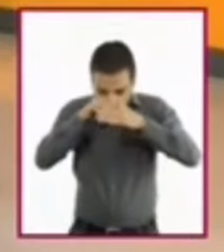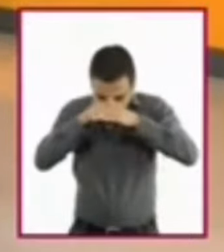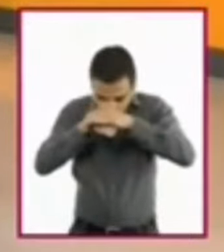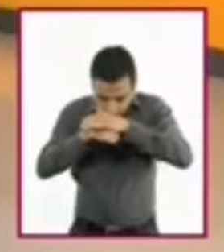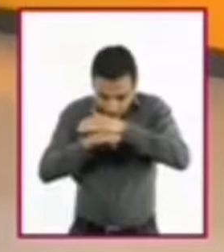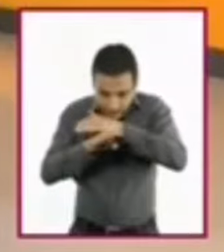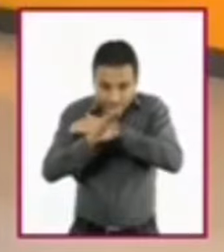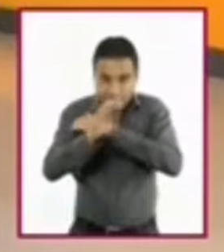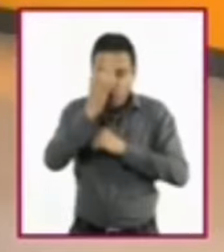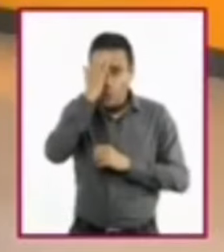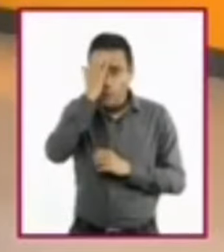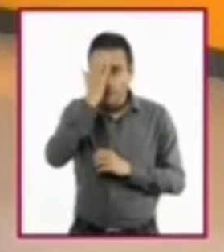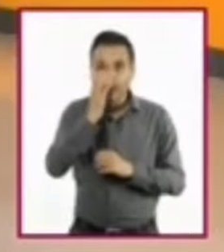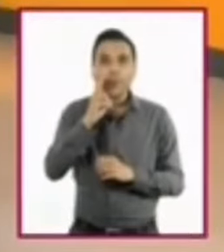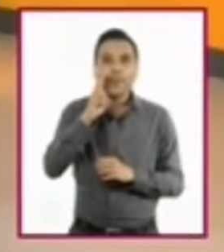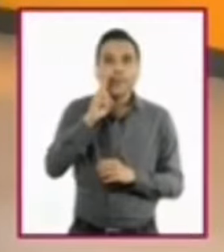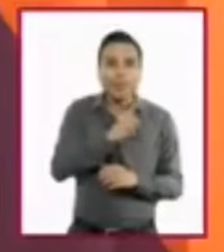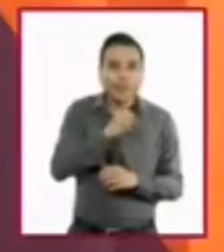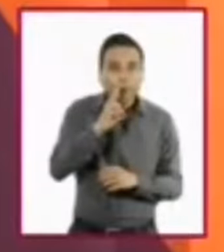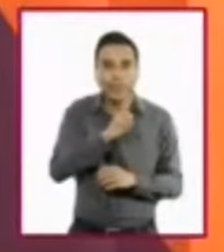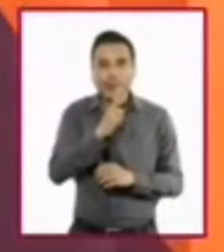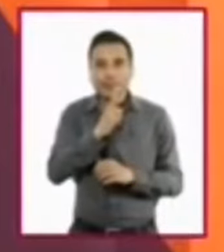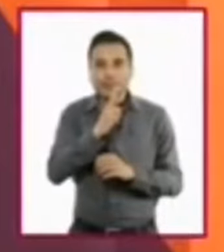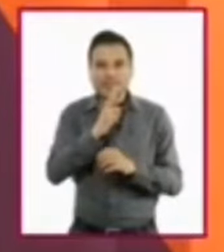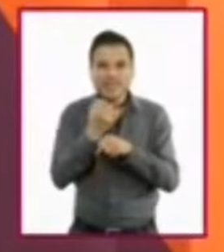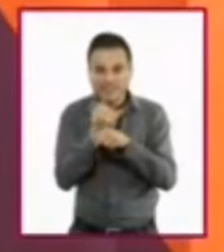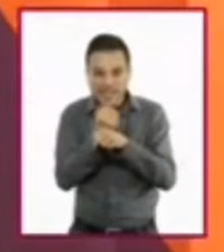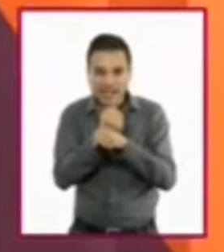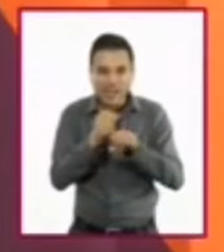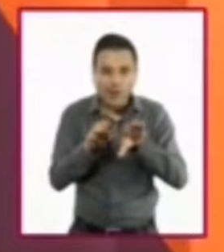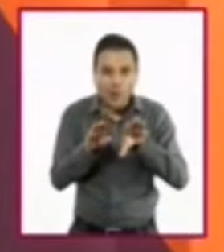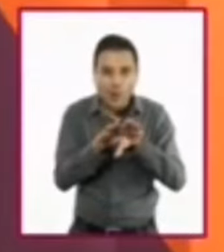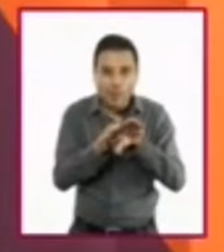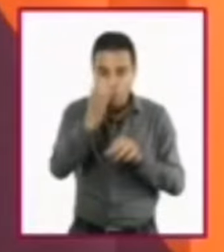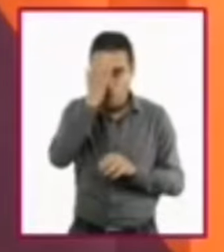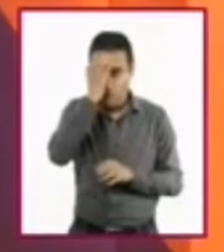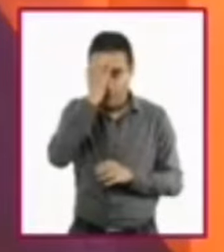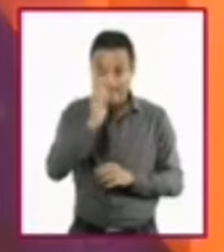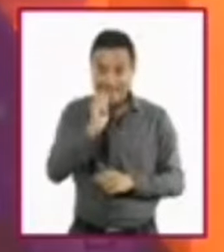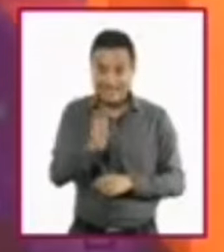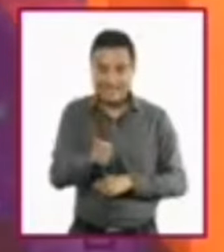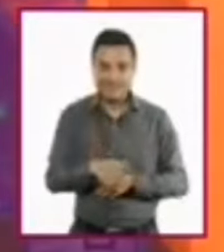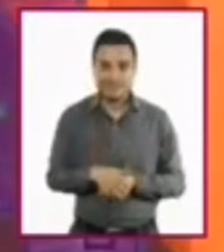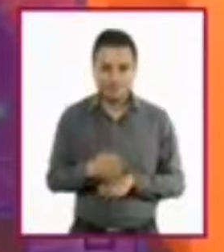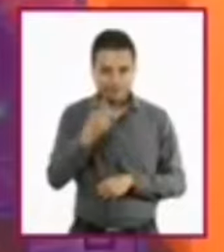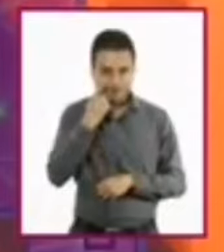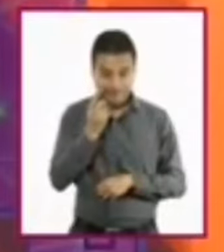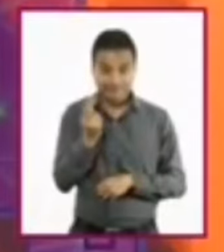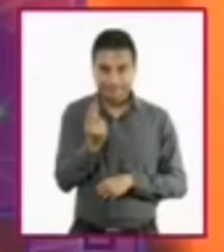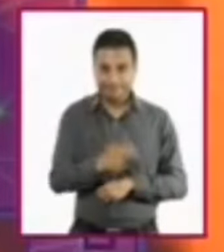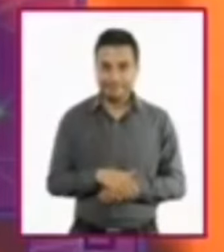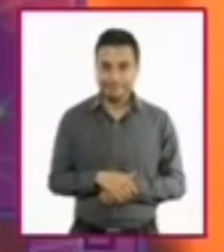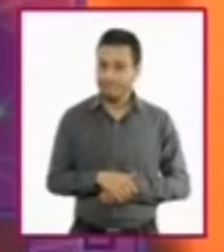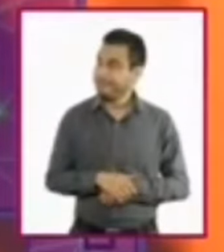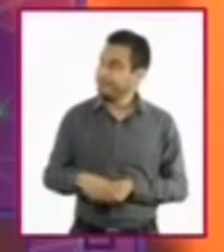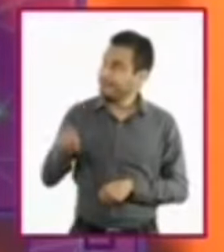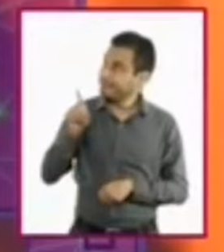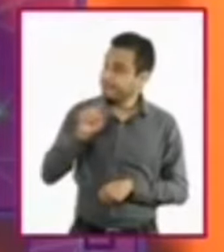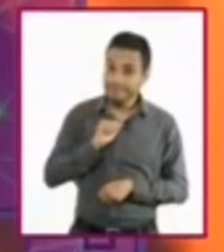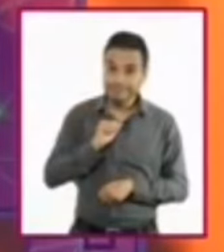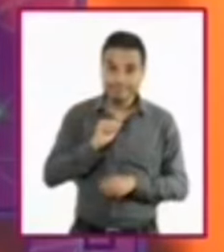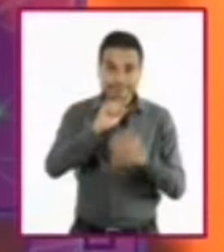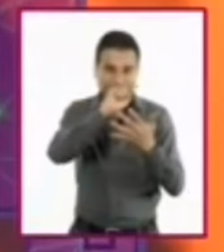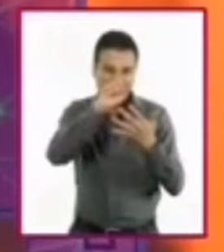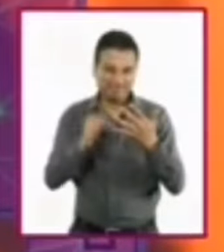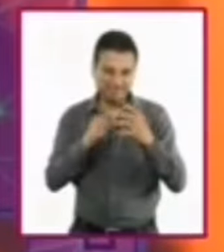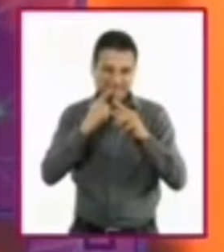sistemas respiratorio y circulatorio. Para comenzar nuestro recorrido, van a necesitar todos los materiales que en